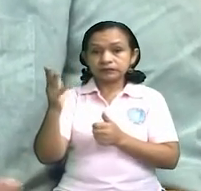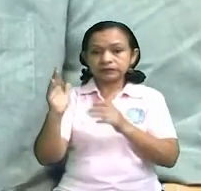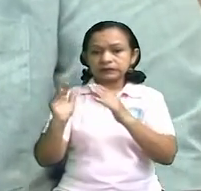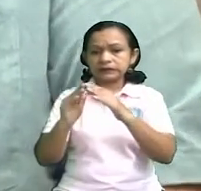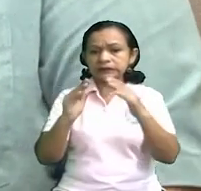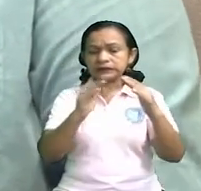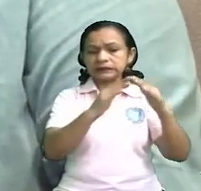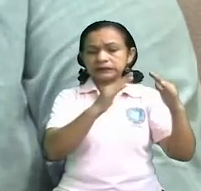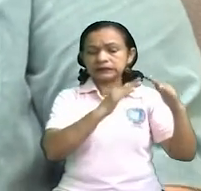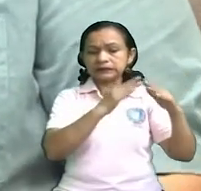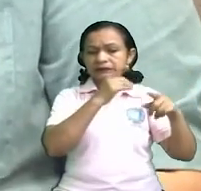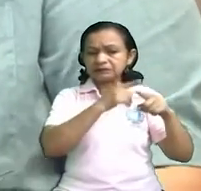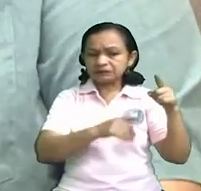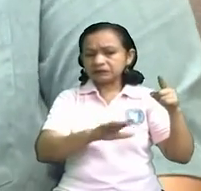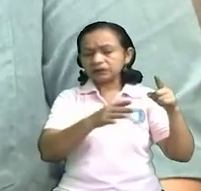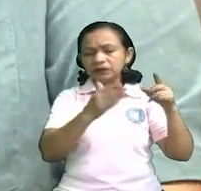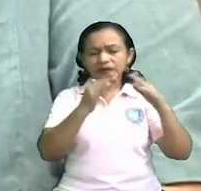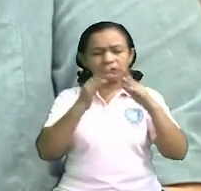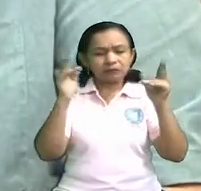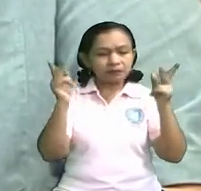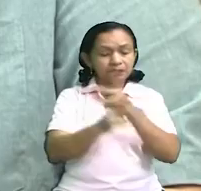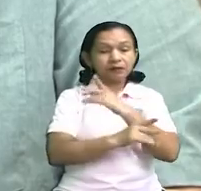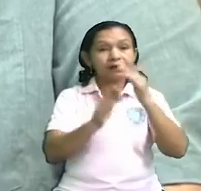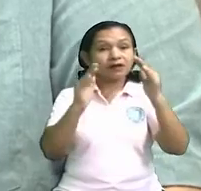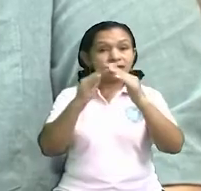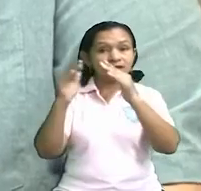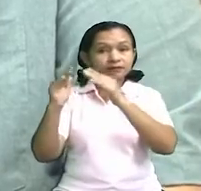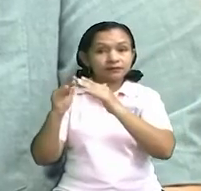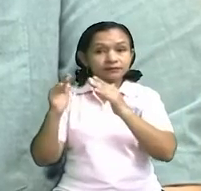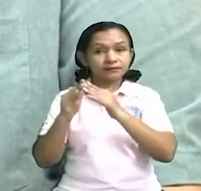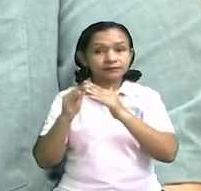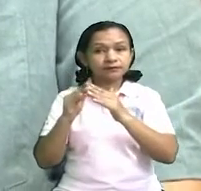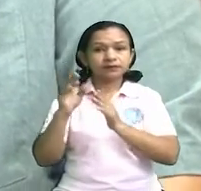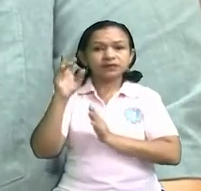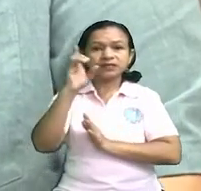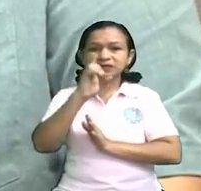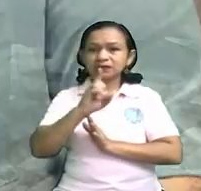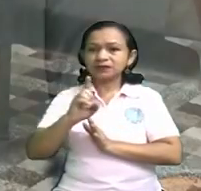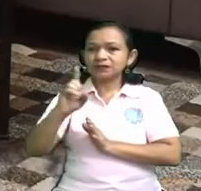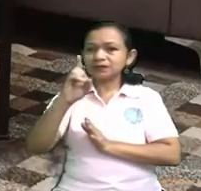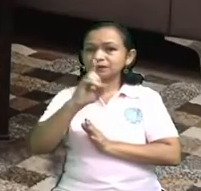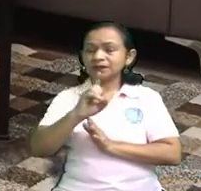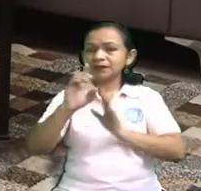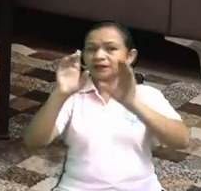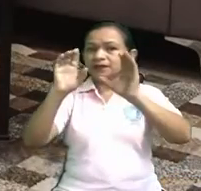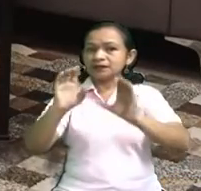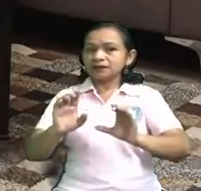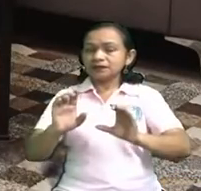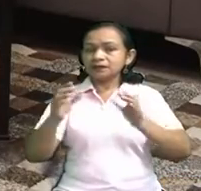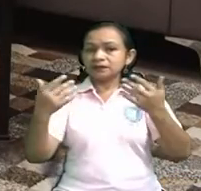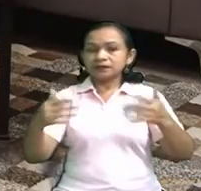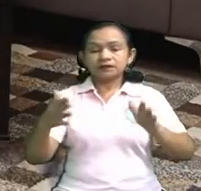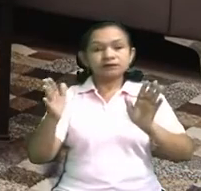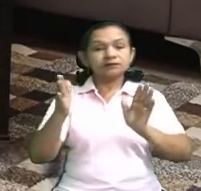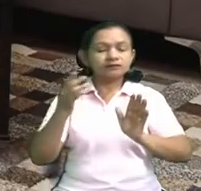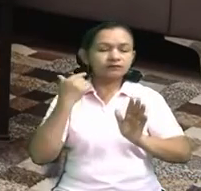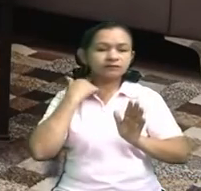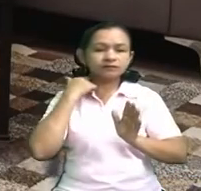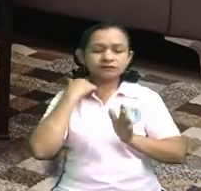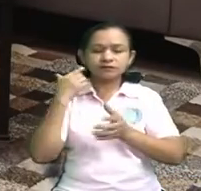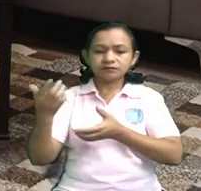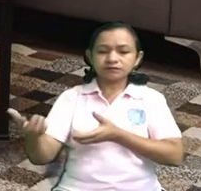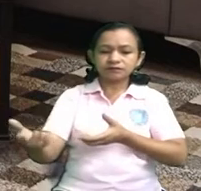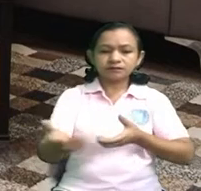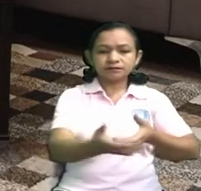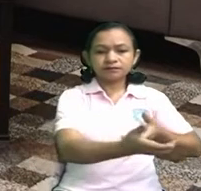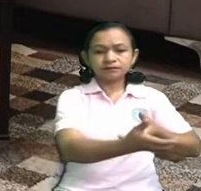unas parciales, otras totales, y precisamente siempre un domingo, claro, por la tarde, y están nuestros bomberos. Las emergencias